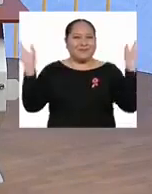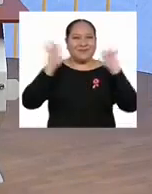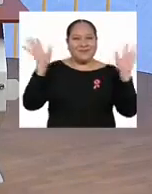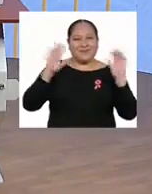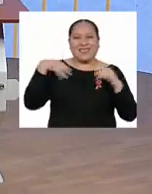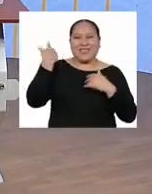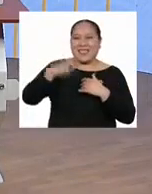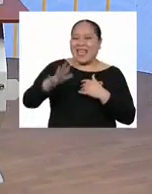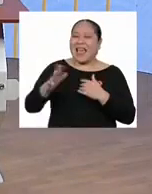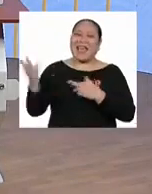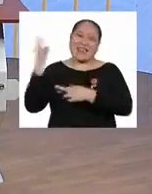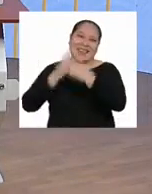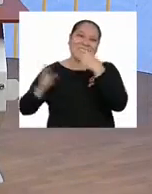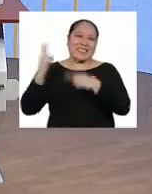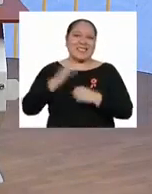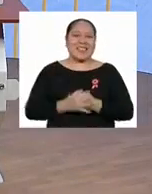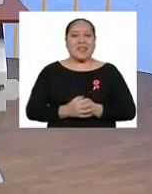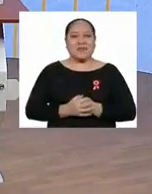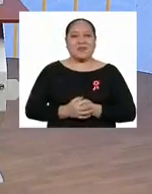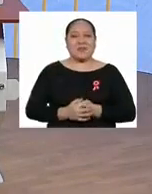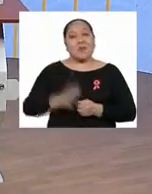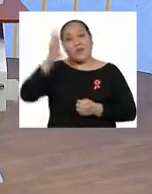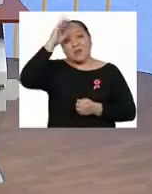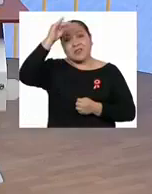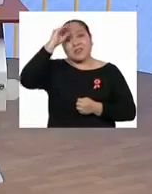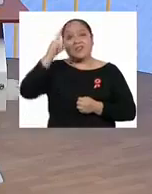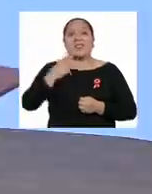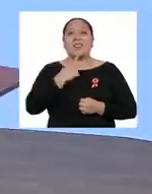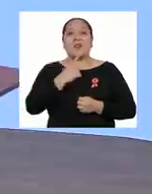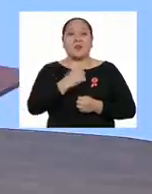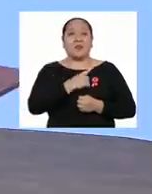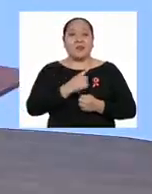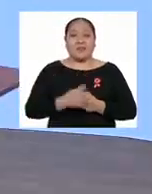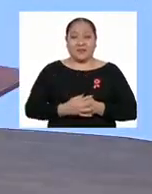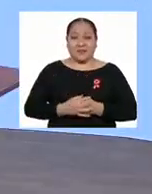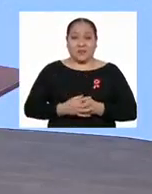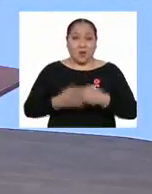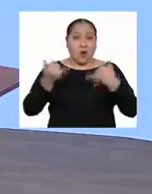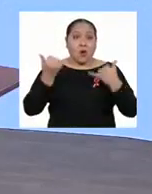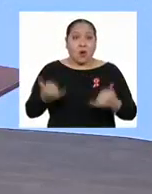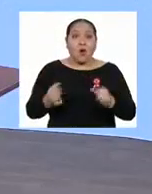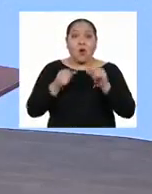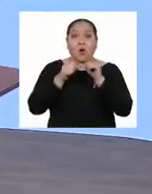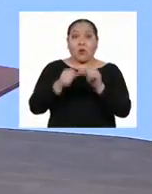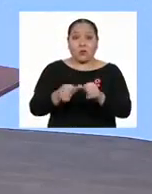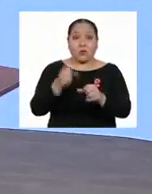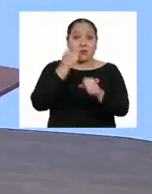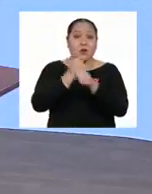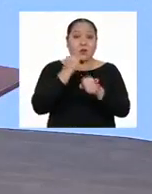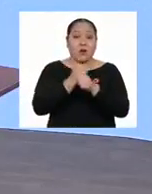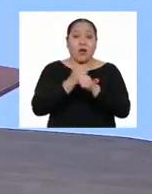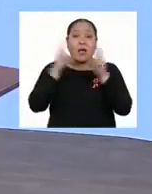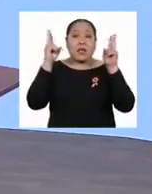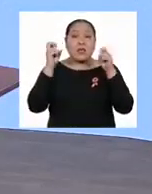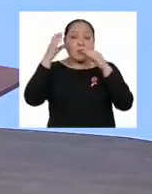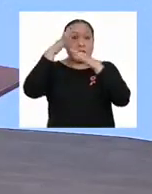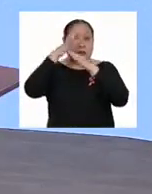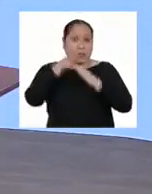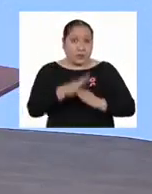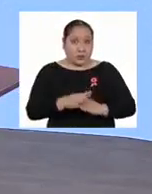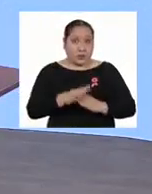¡Hey! Ya estamos de vuelta, chicas y chicos de primero de secundaria. Hoy seguimos trabajando el tema de la